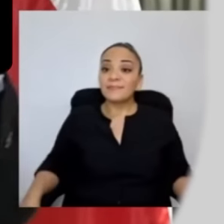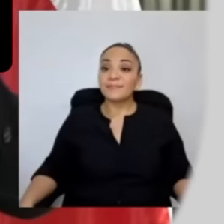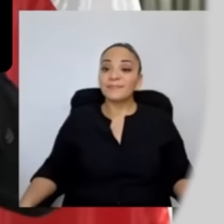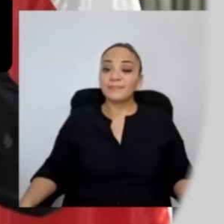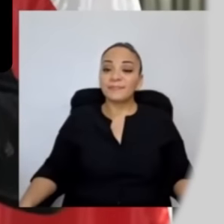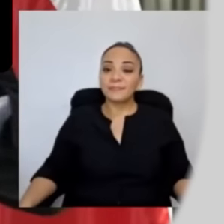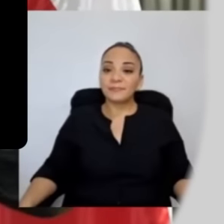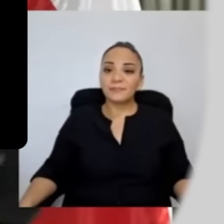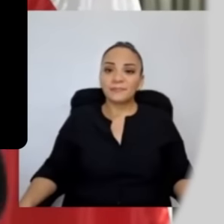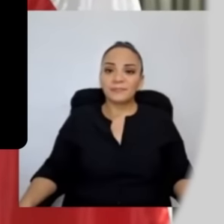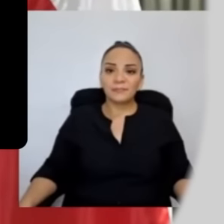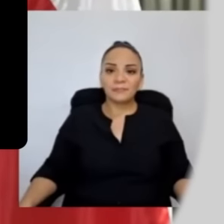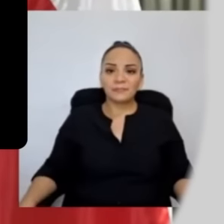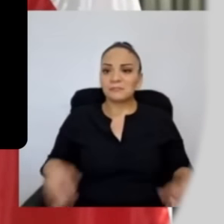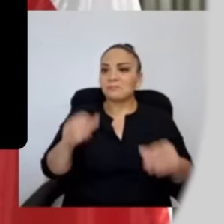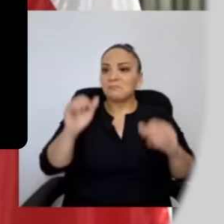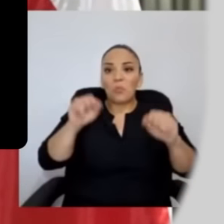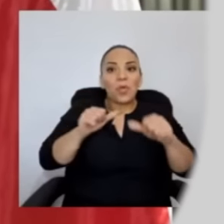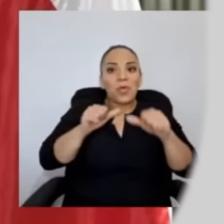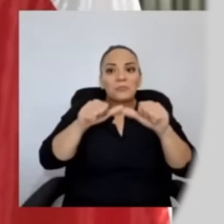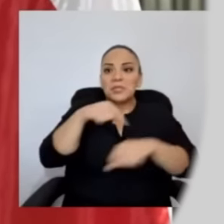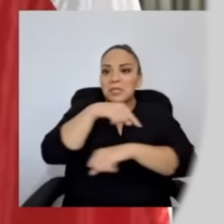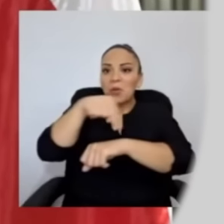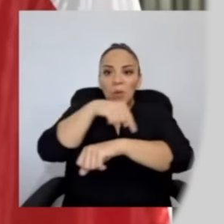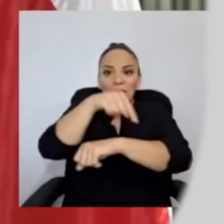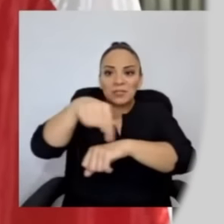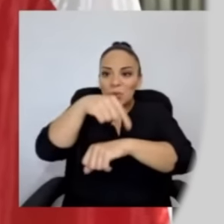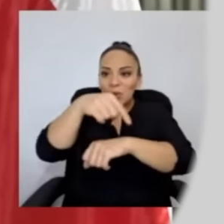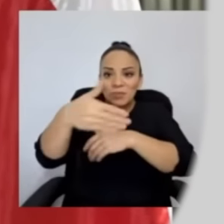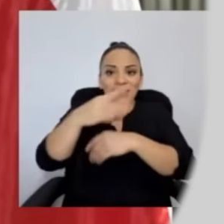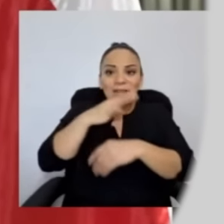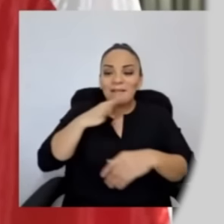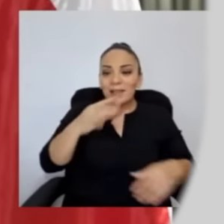No, podemos seguir por horas, entonces no soy yo el que me quejo.